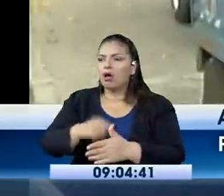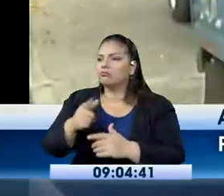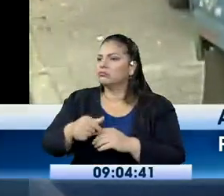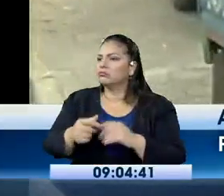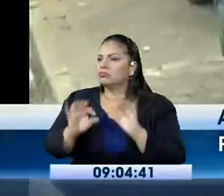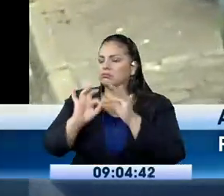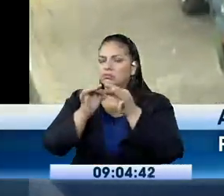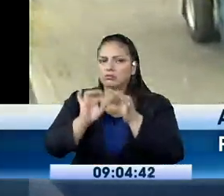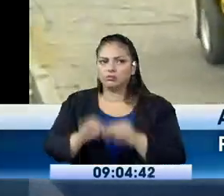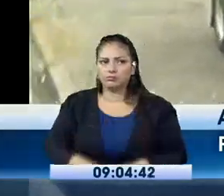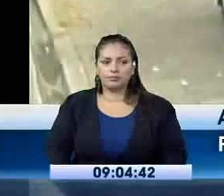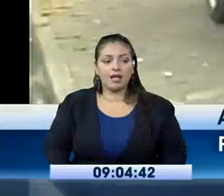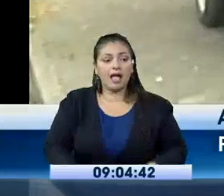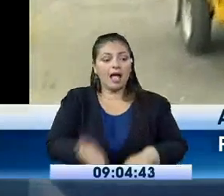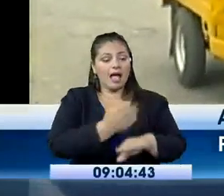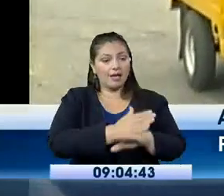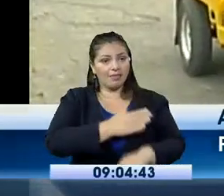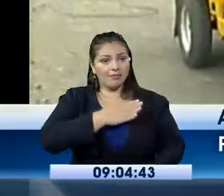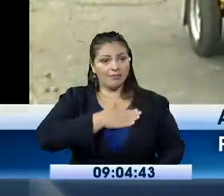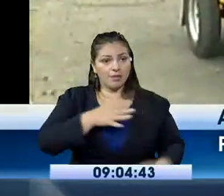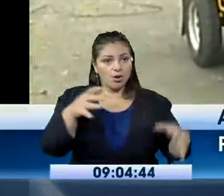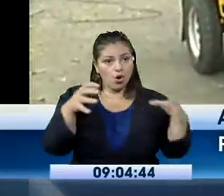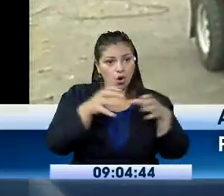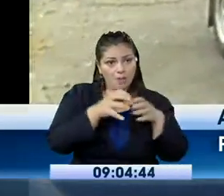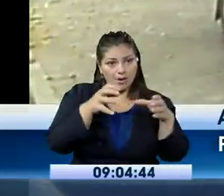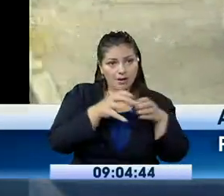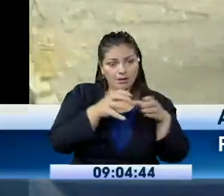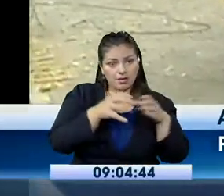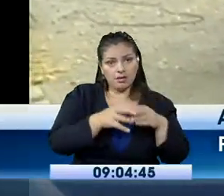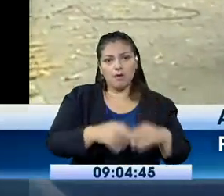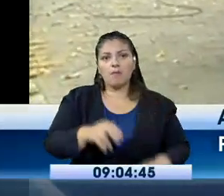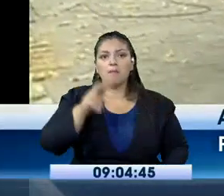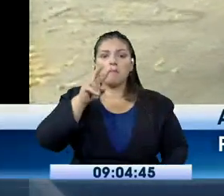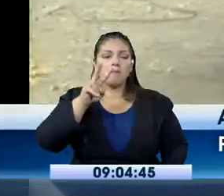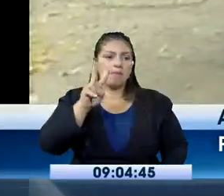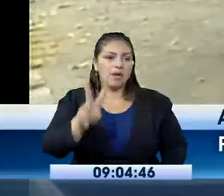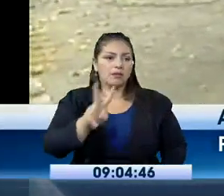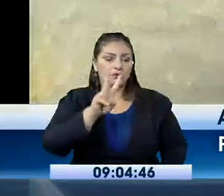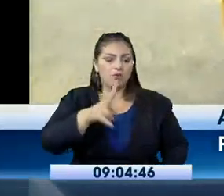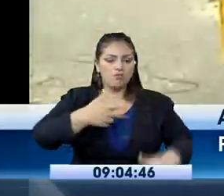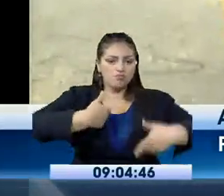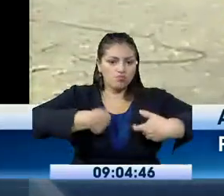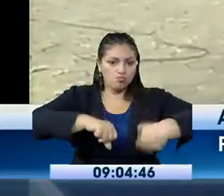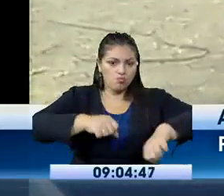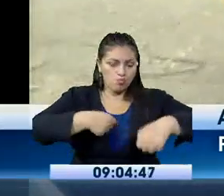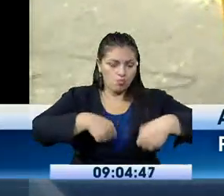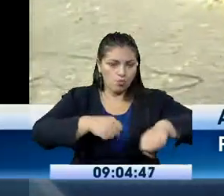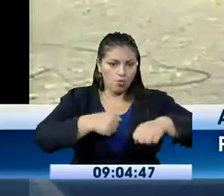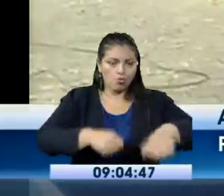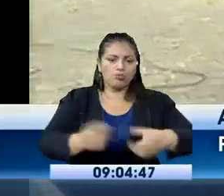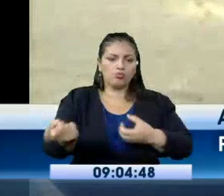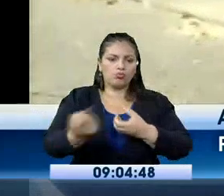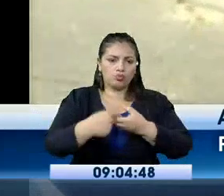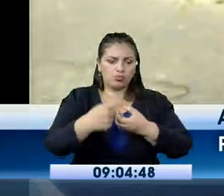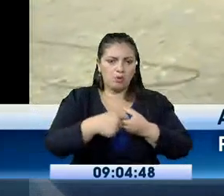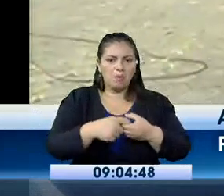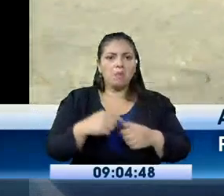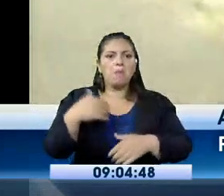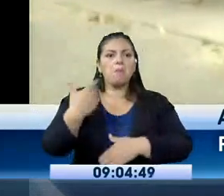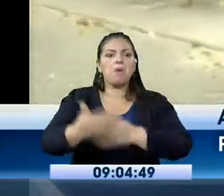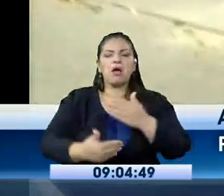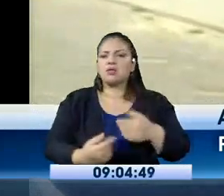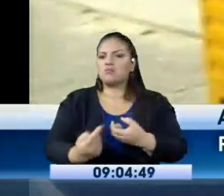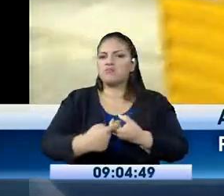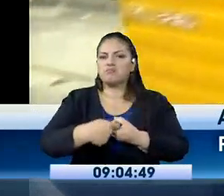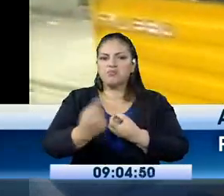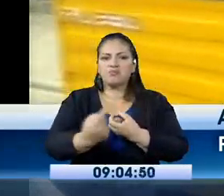pero lamentablemente el resto no quisieron y quedaron 10 motos por el momento. ¿Y de esas 10 motos, cuántos ya han cambiado homologadas? ¿Ninguna todavía? Ninguno todavía, ninguno, nadie